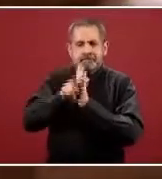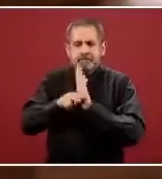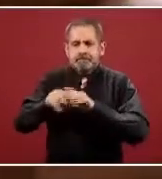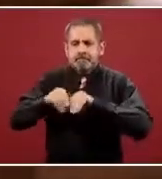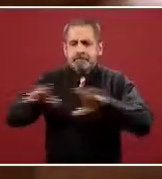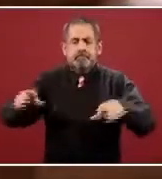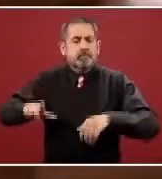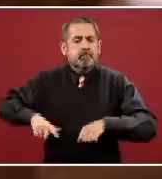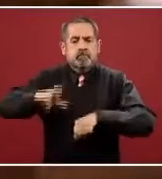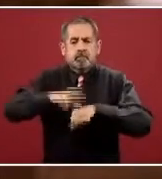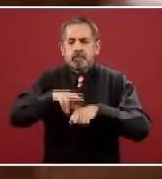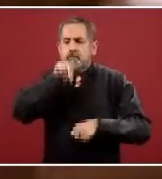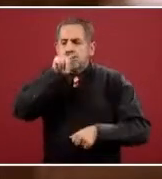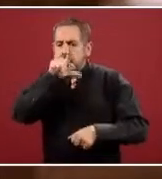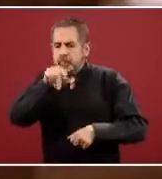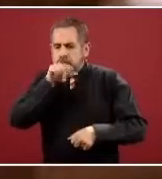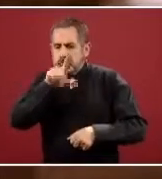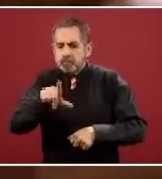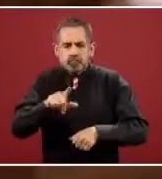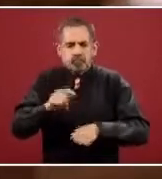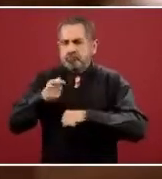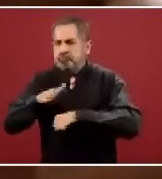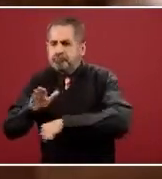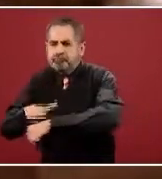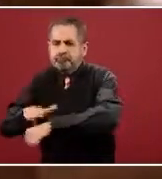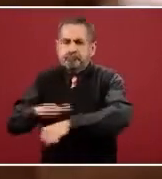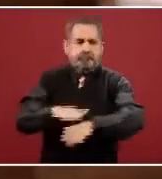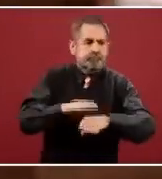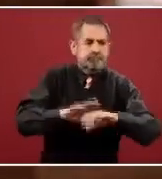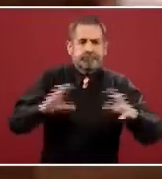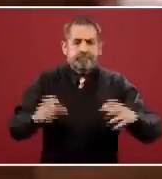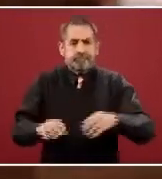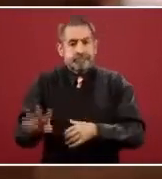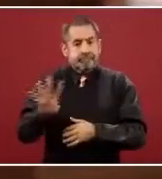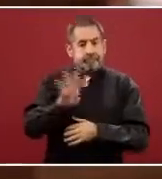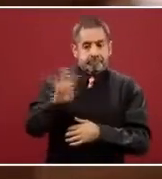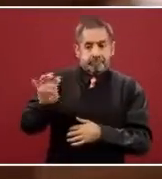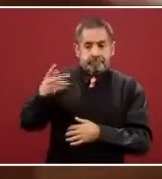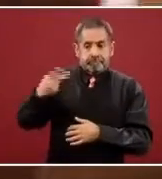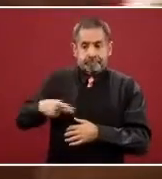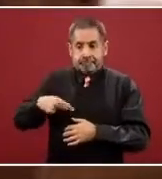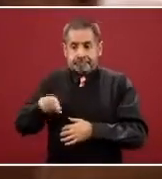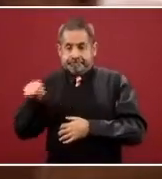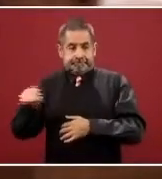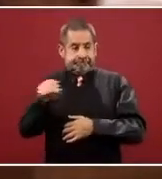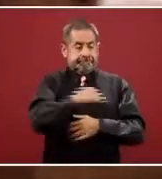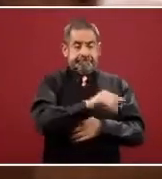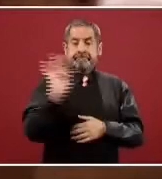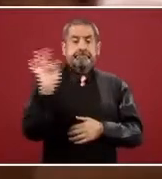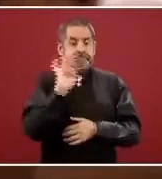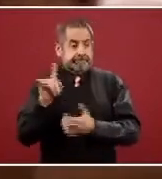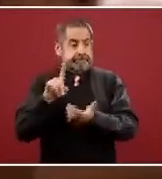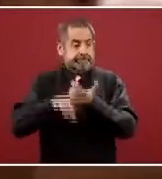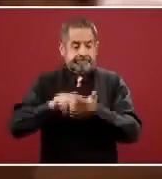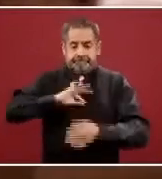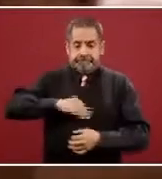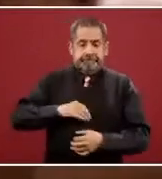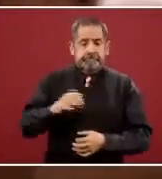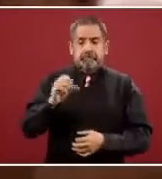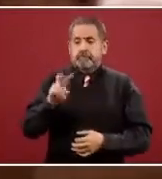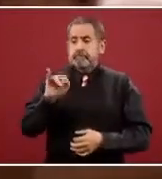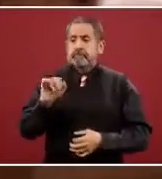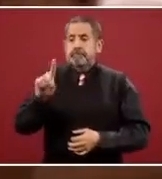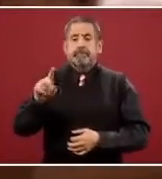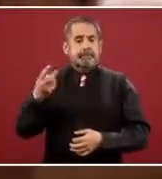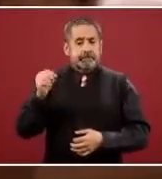de Jalisco alertando de 400 personas que podrían estar infectadas de COVID-19